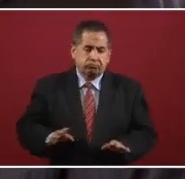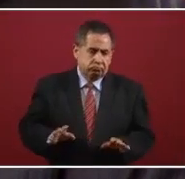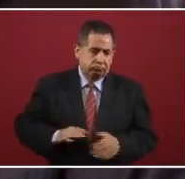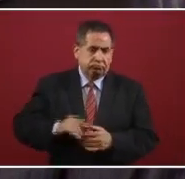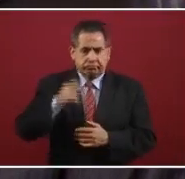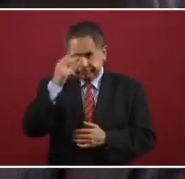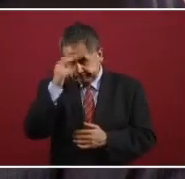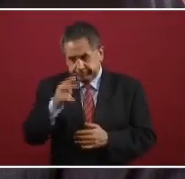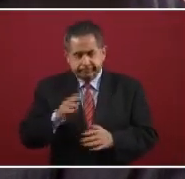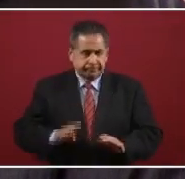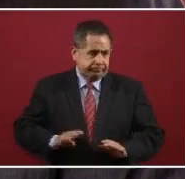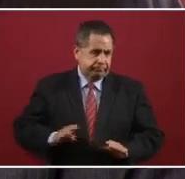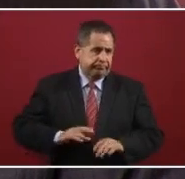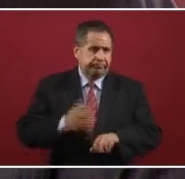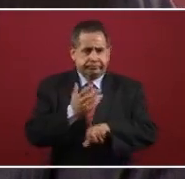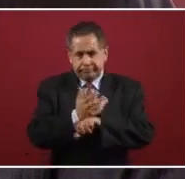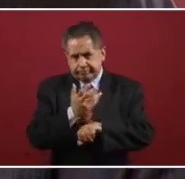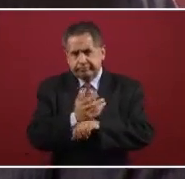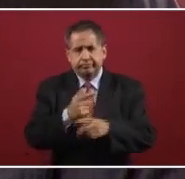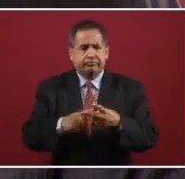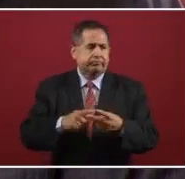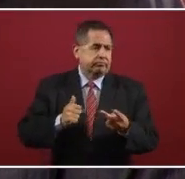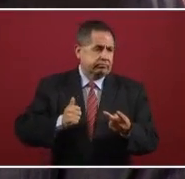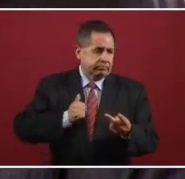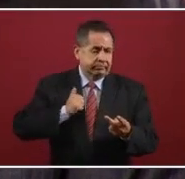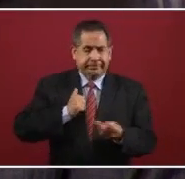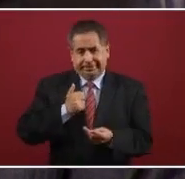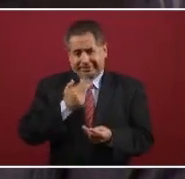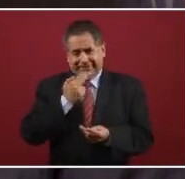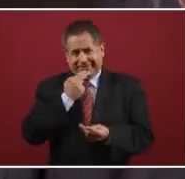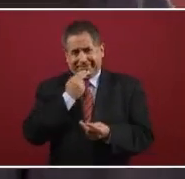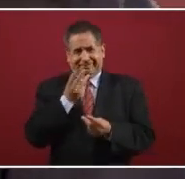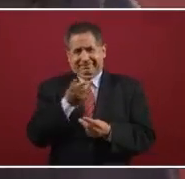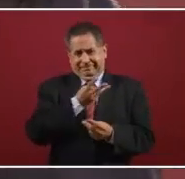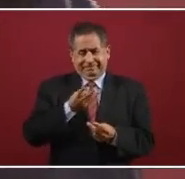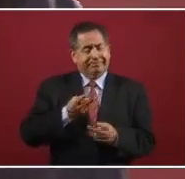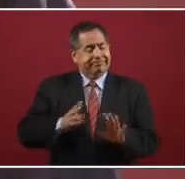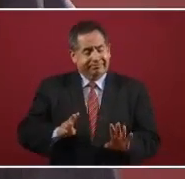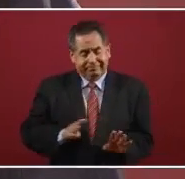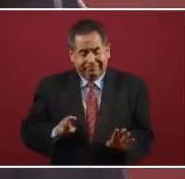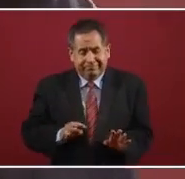ni para Estados Unidos, ni para Canadá. Y esto